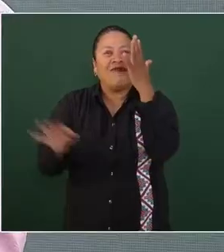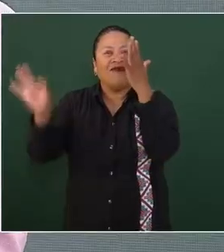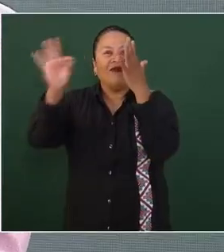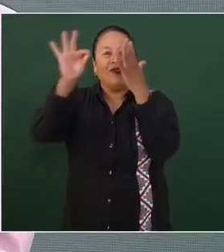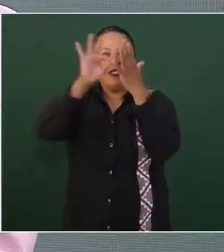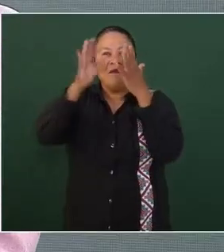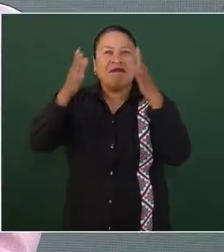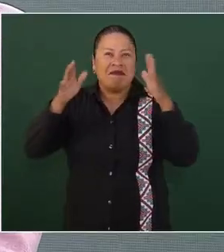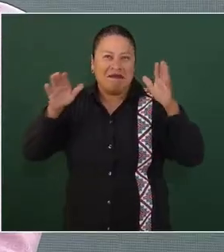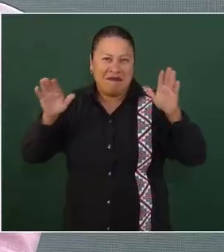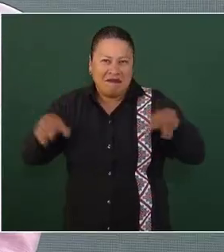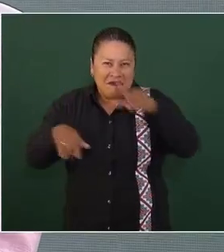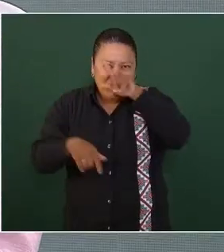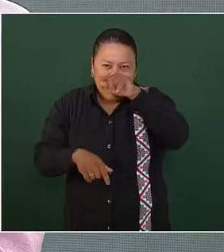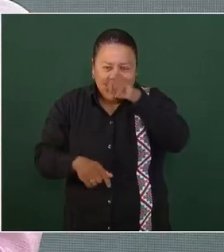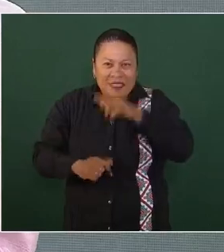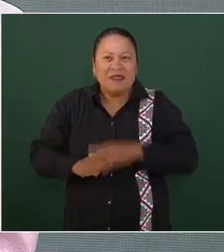grandes